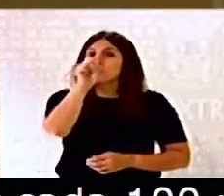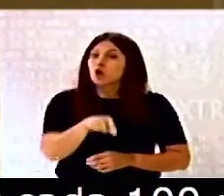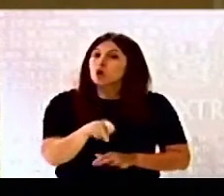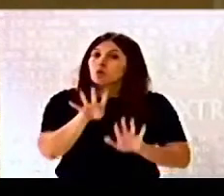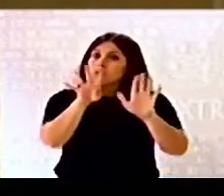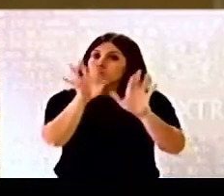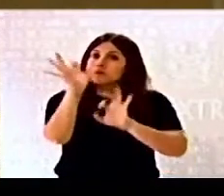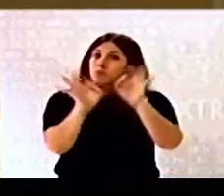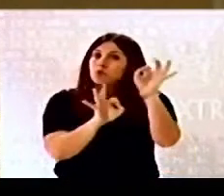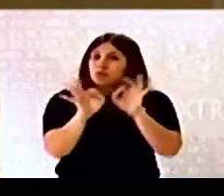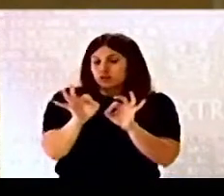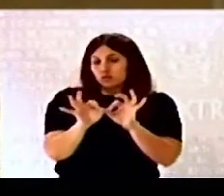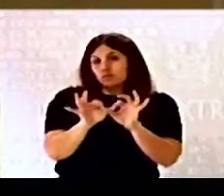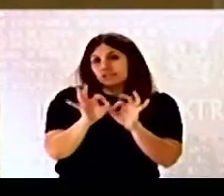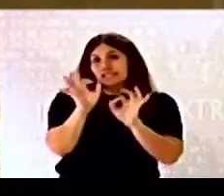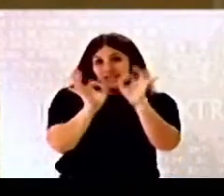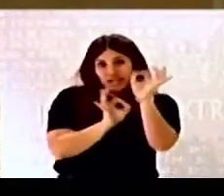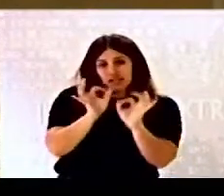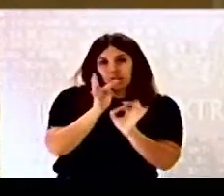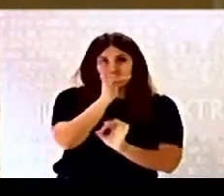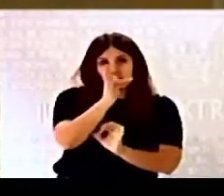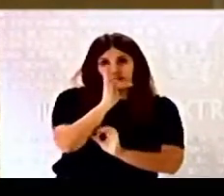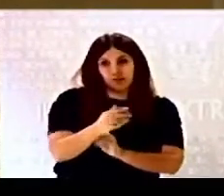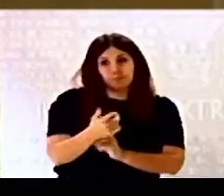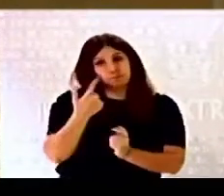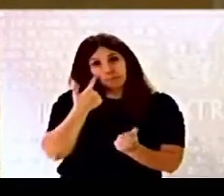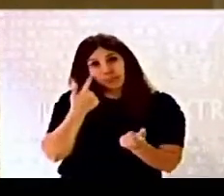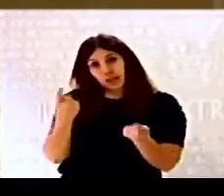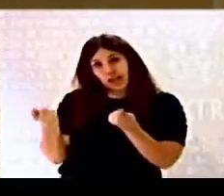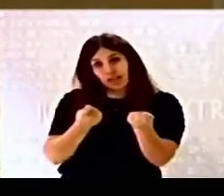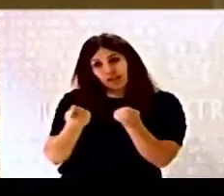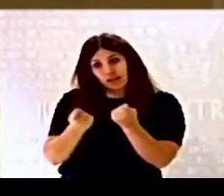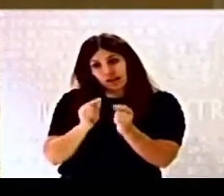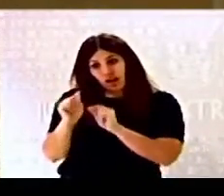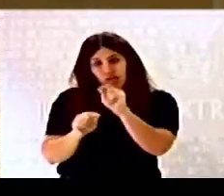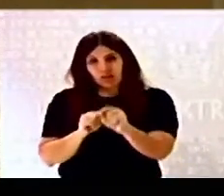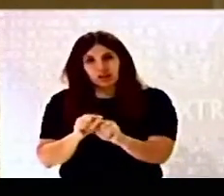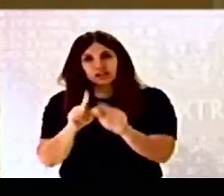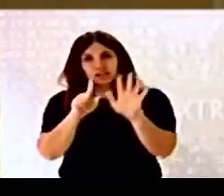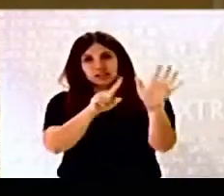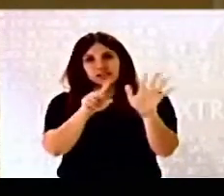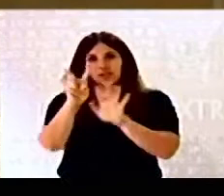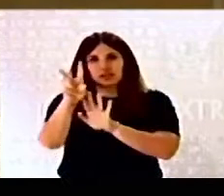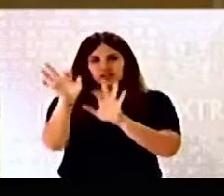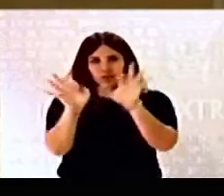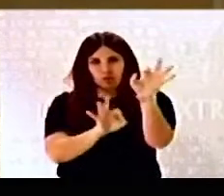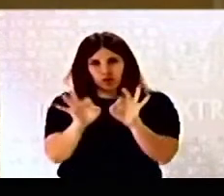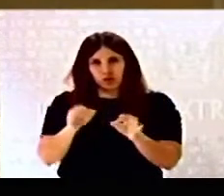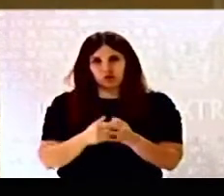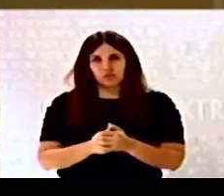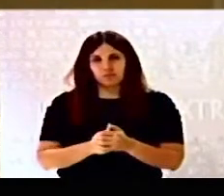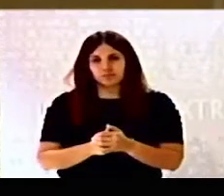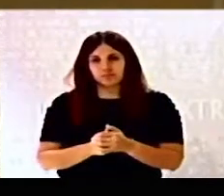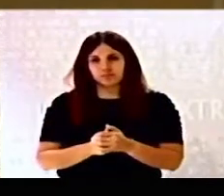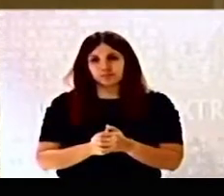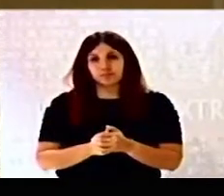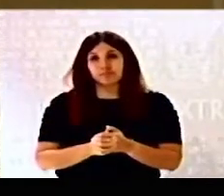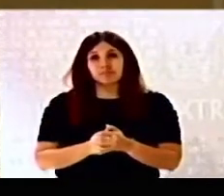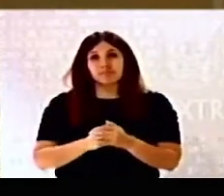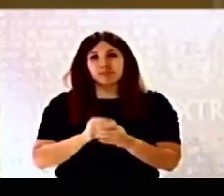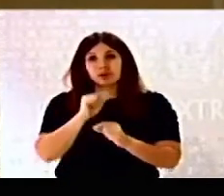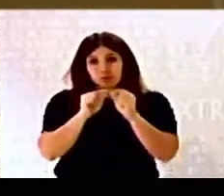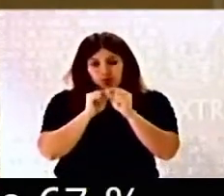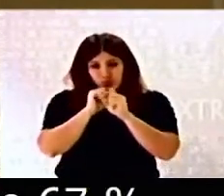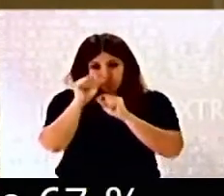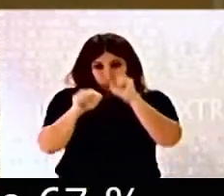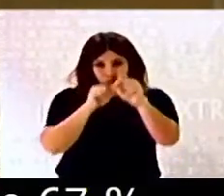12,9% de tasa de positividad, una trazabilidad del 67%, un índice reproductivo de 5,